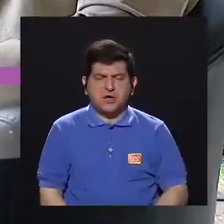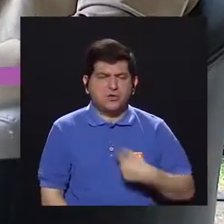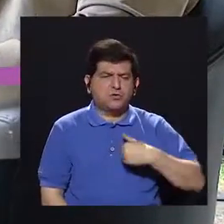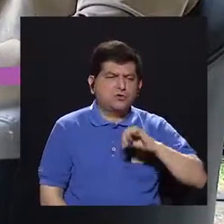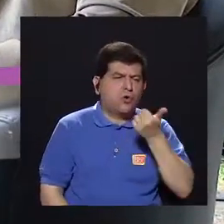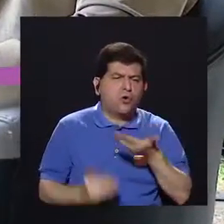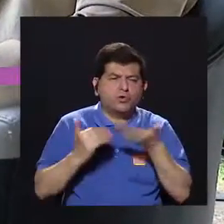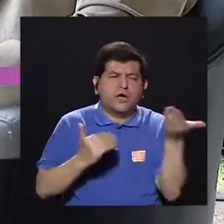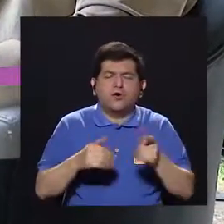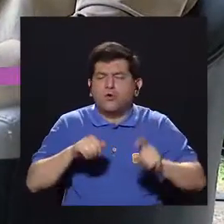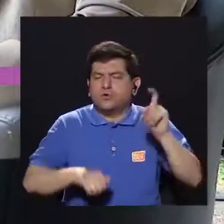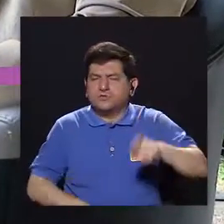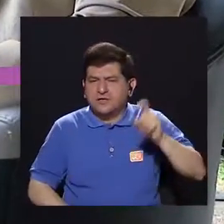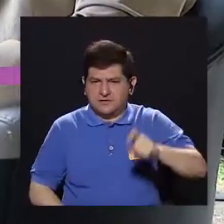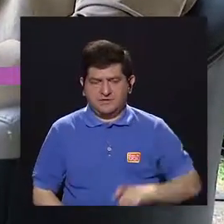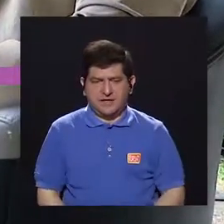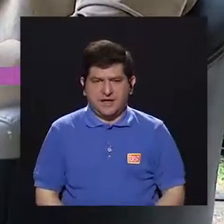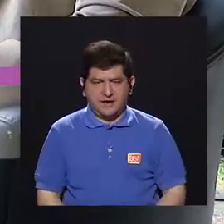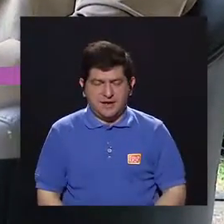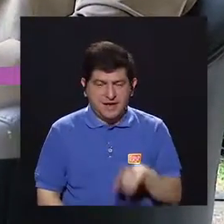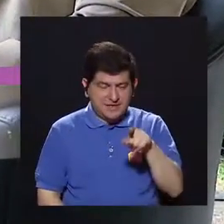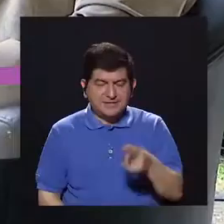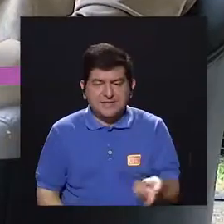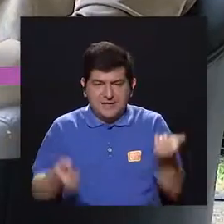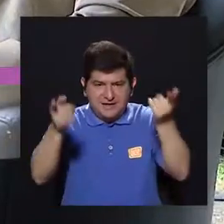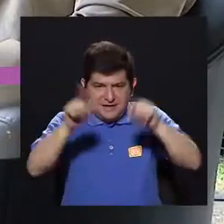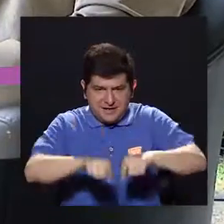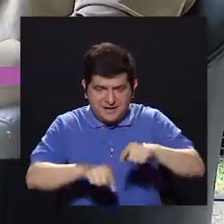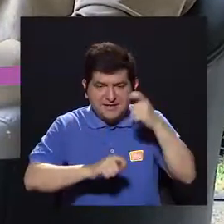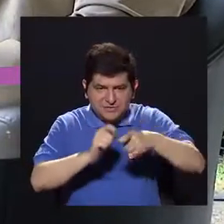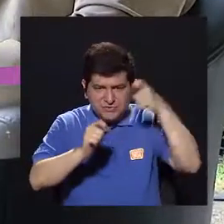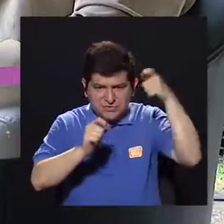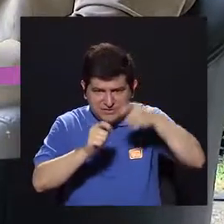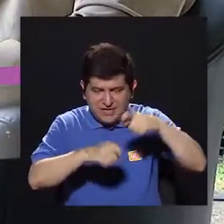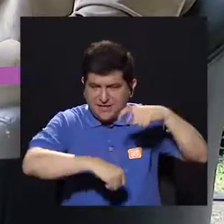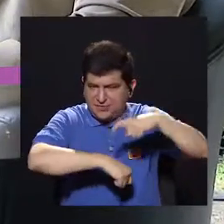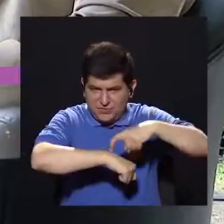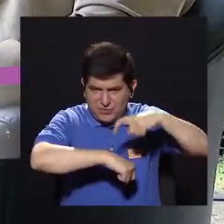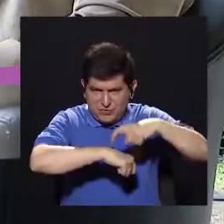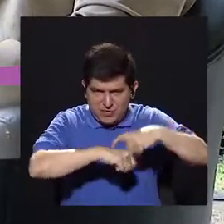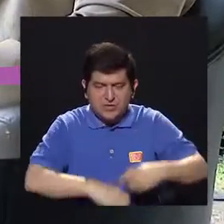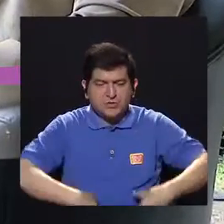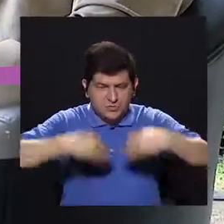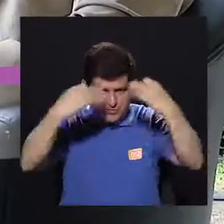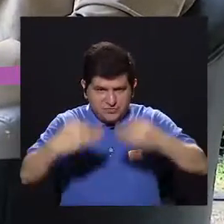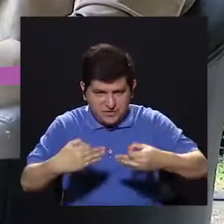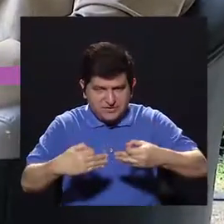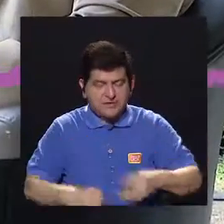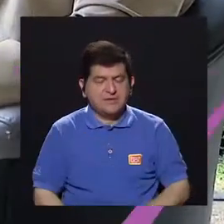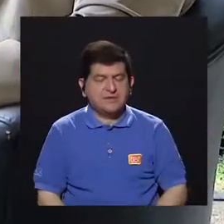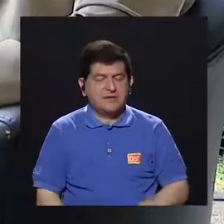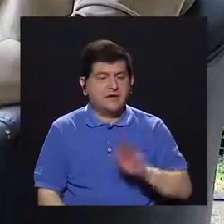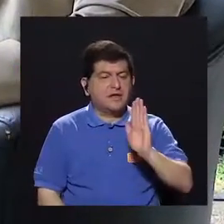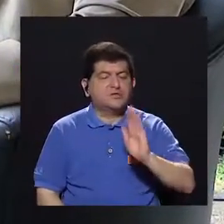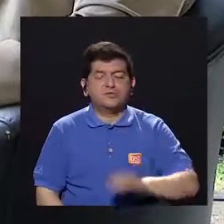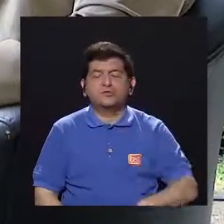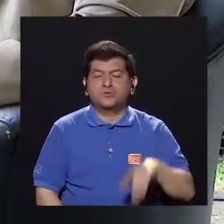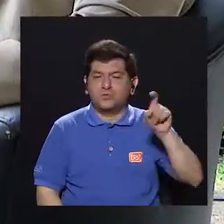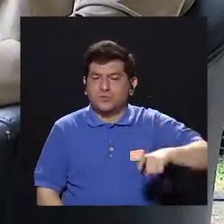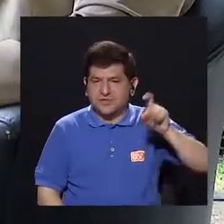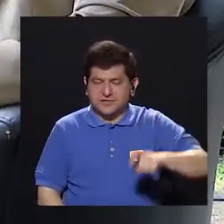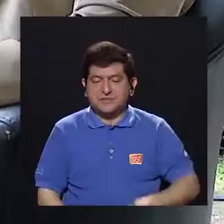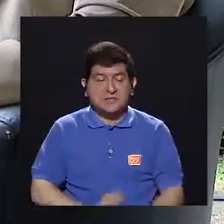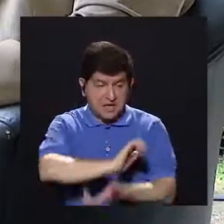necesito sombrilla y capa o sombrilla, capa y bota. O sea, tomar las medidas en el momento, digamos que la persona lo